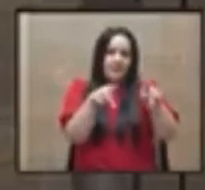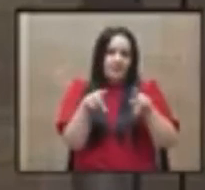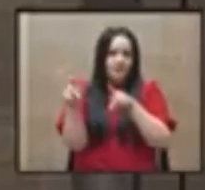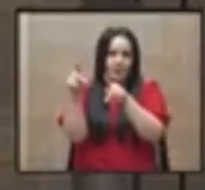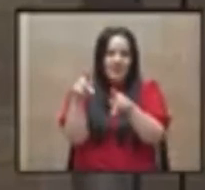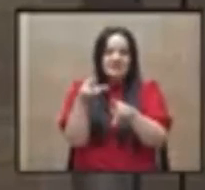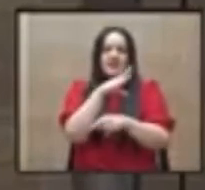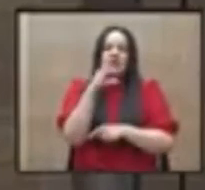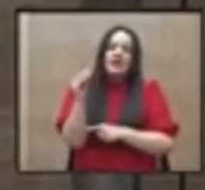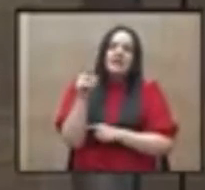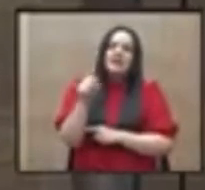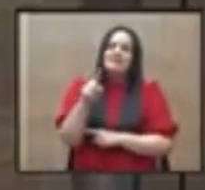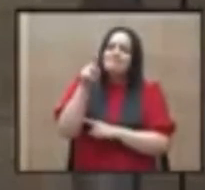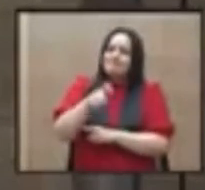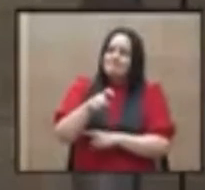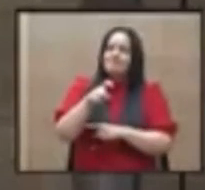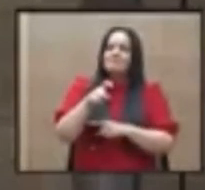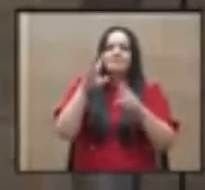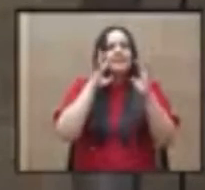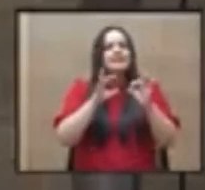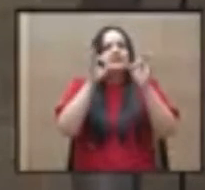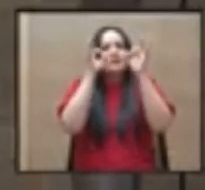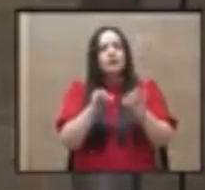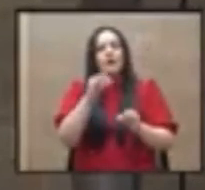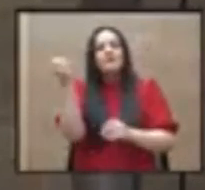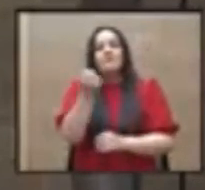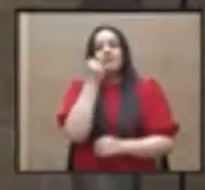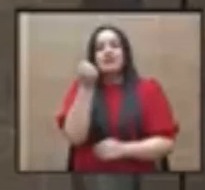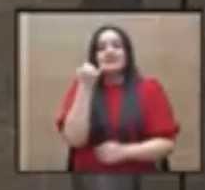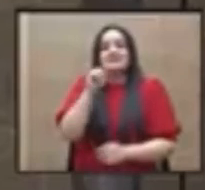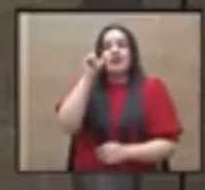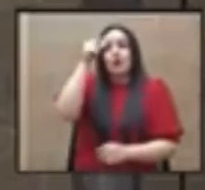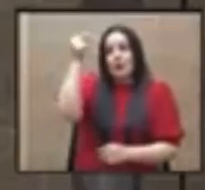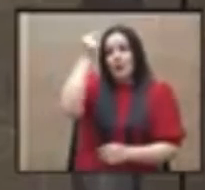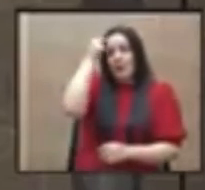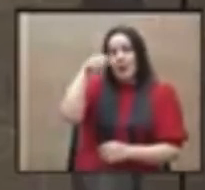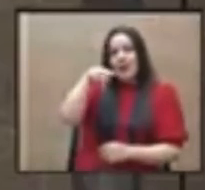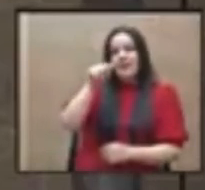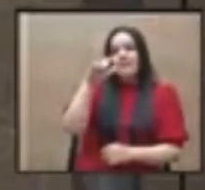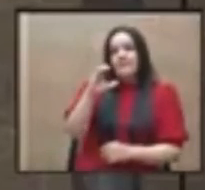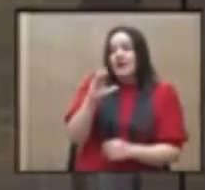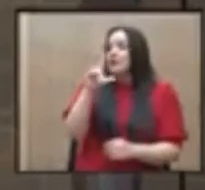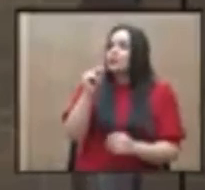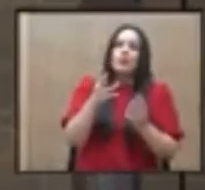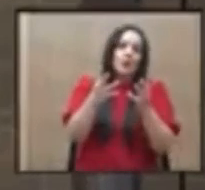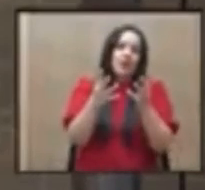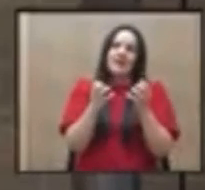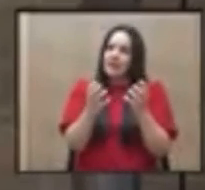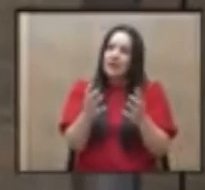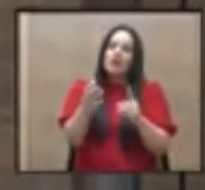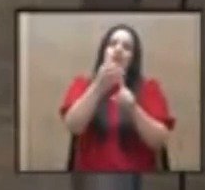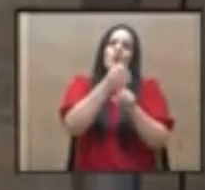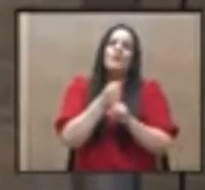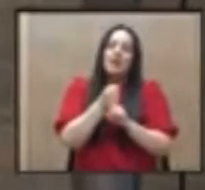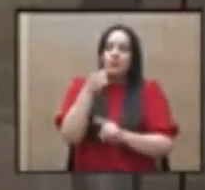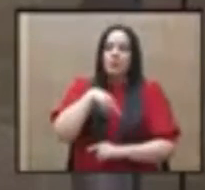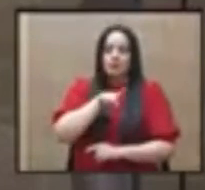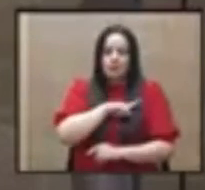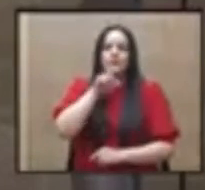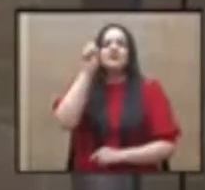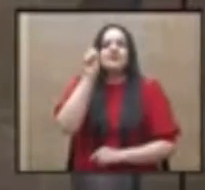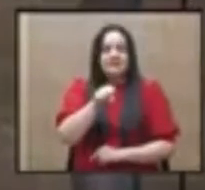Necesitamos decisiones fuertes y si el gobierno del PAC no quiere tomarla, pues nosotros sí las vamos